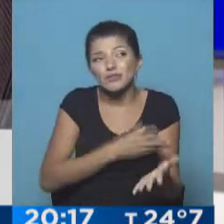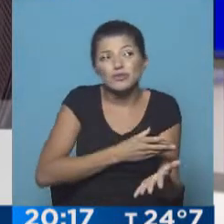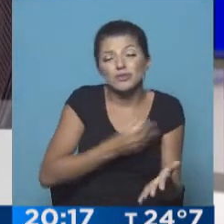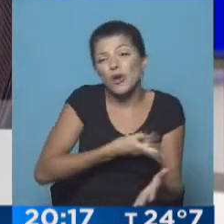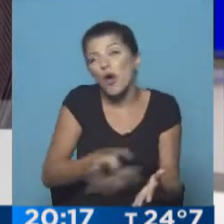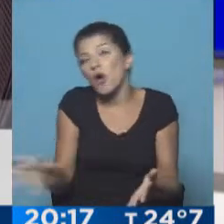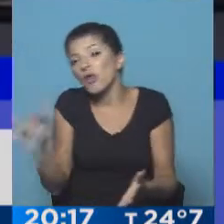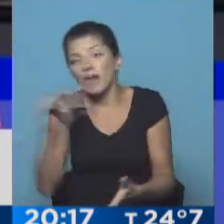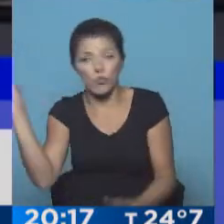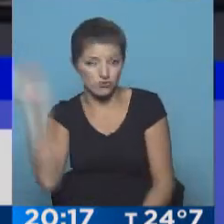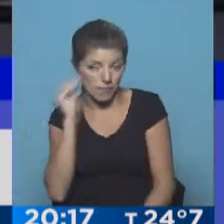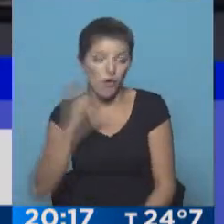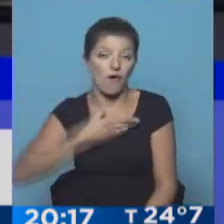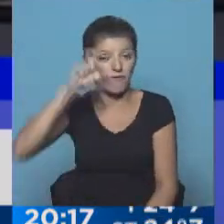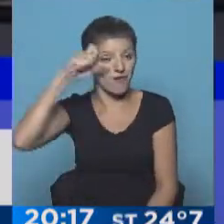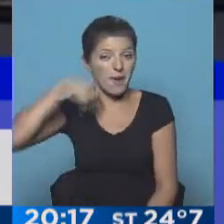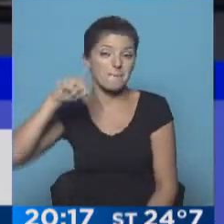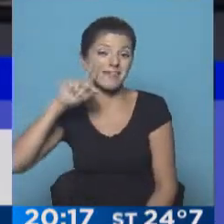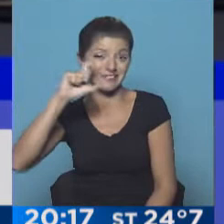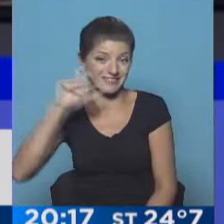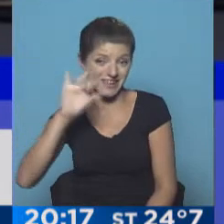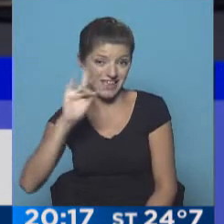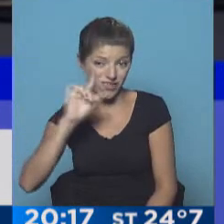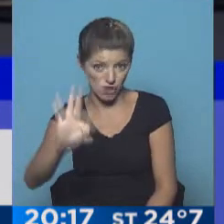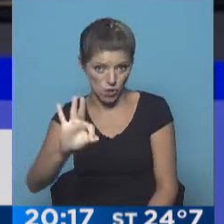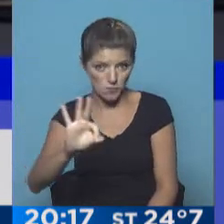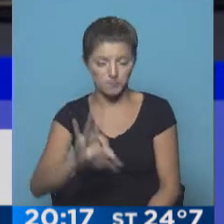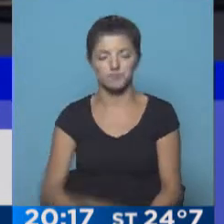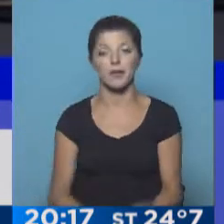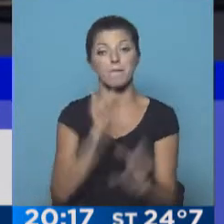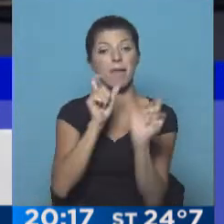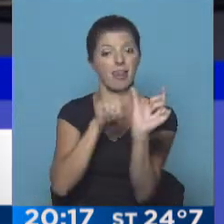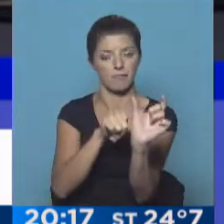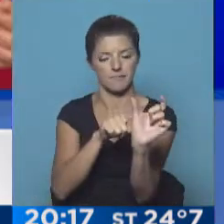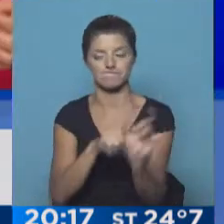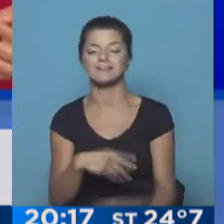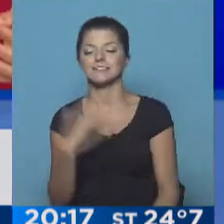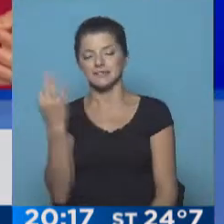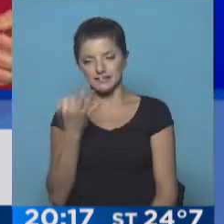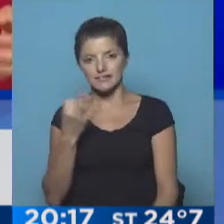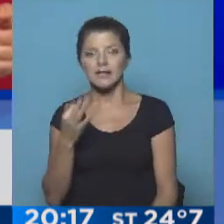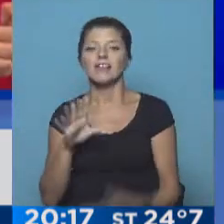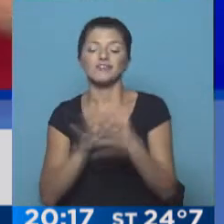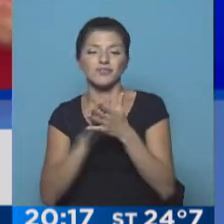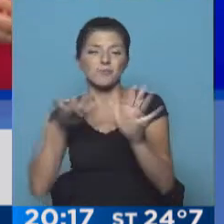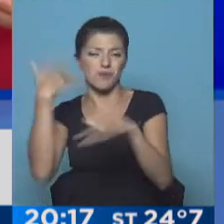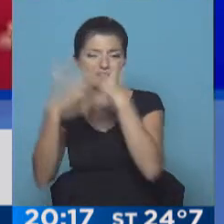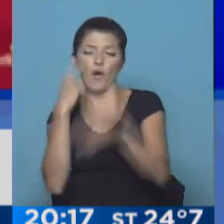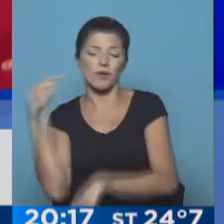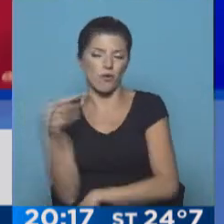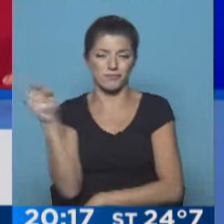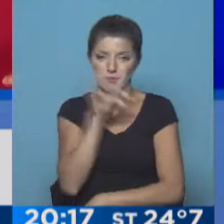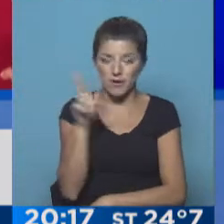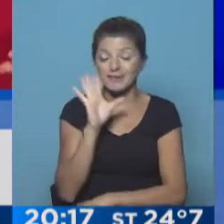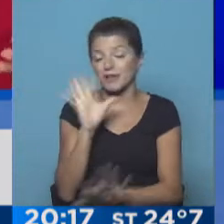días: femicidios. Sin duda, la problemática de la violencia machista en la Argentina es un tema prioritario. Dar respuestas